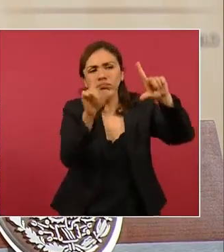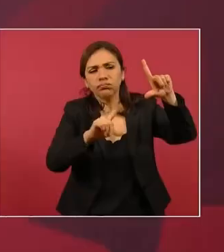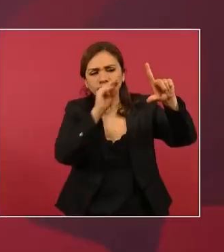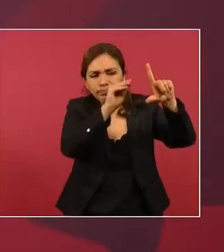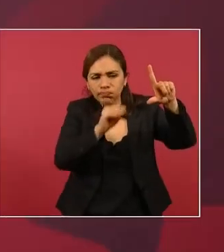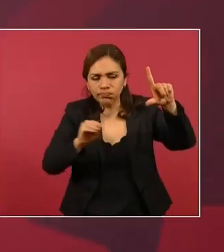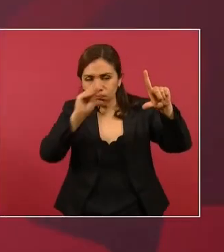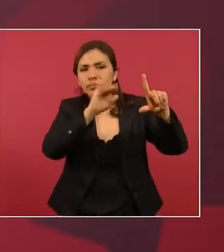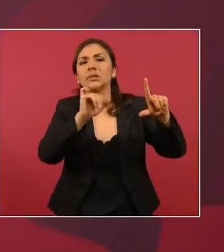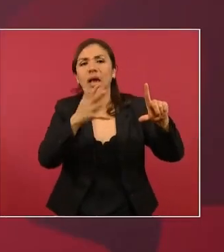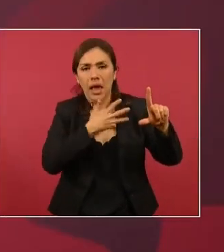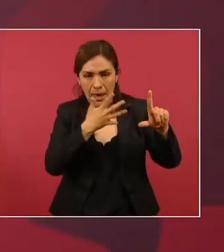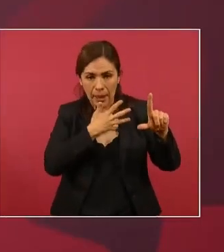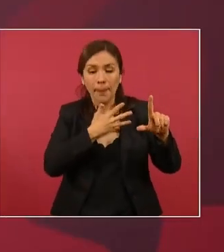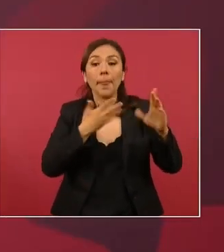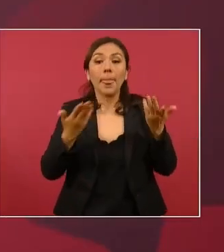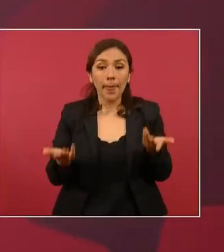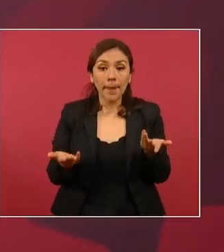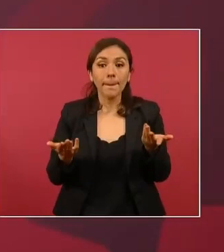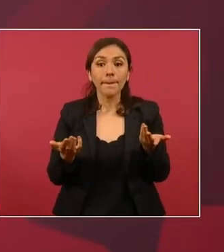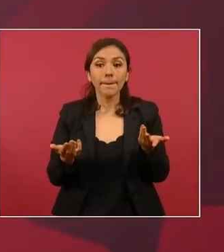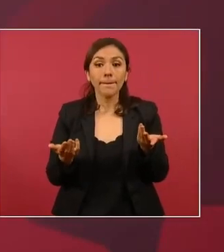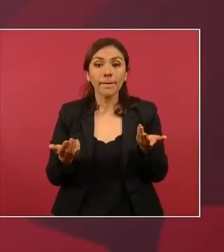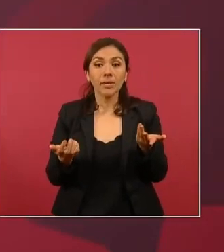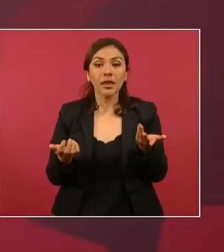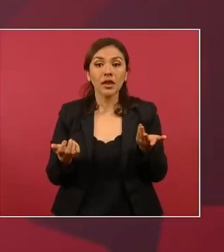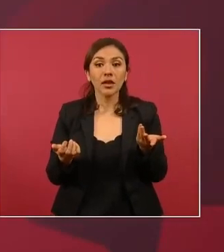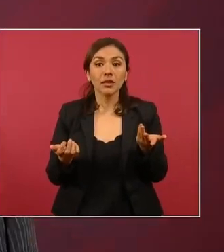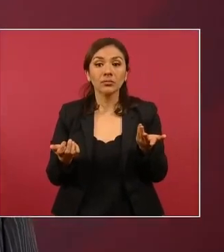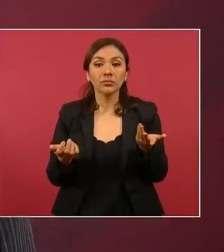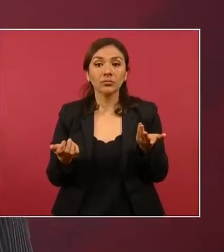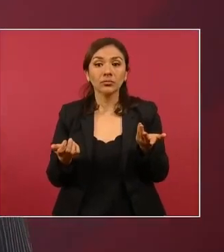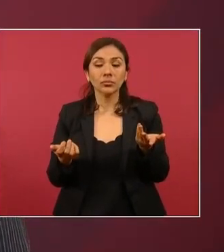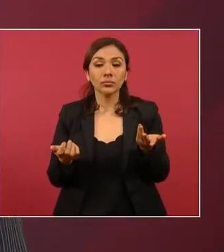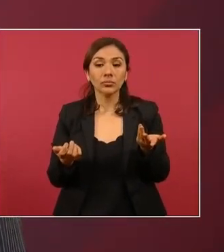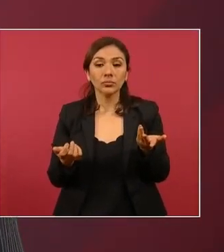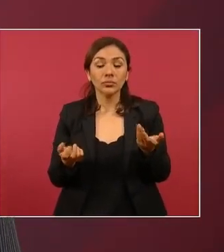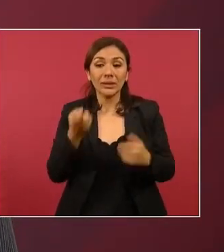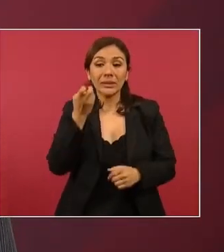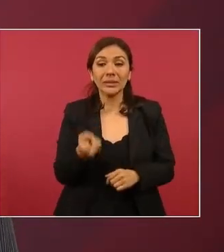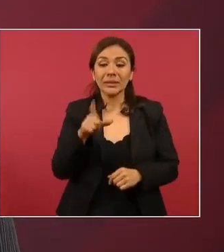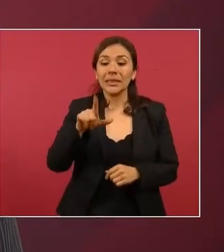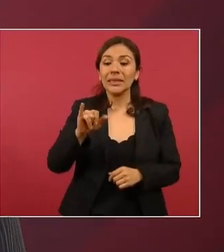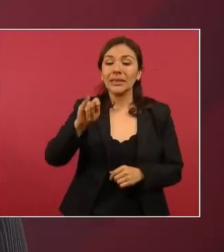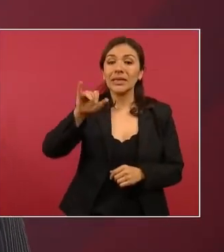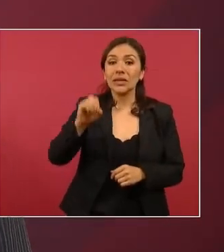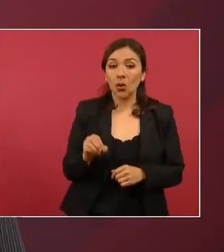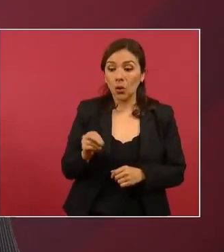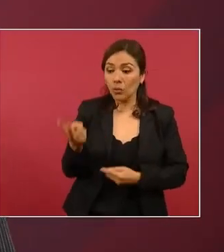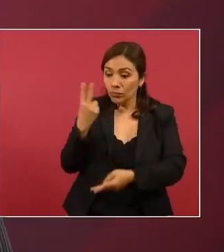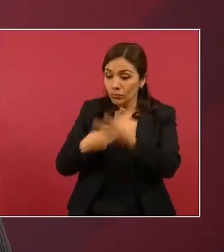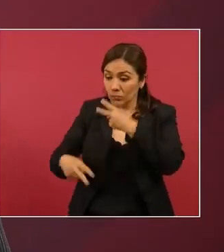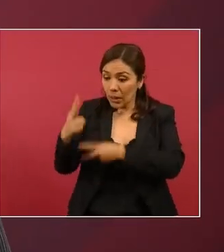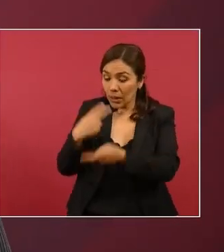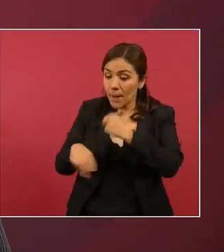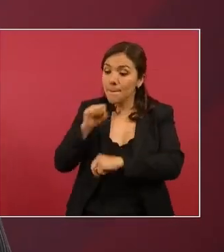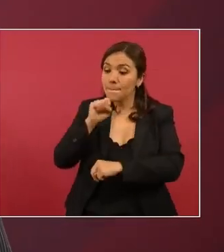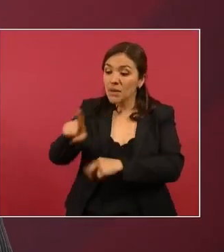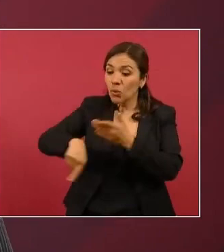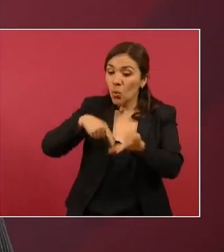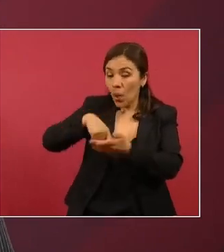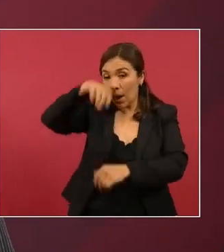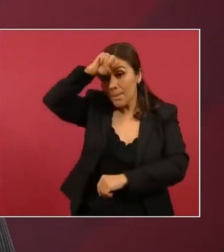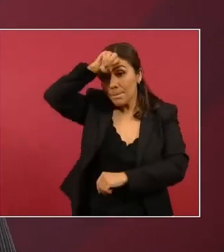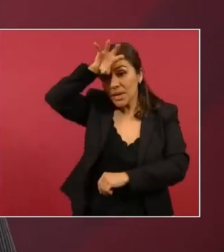sí, sí. Entonces, que el litio que se extraiga de estas